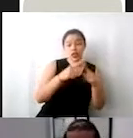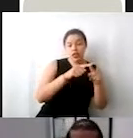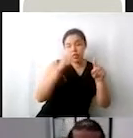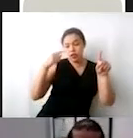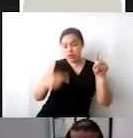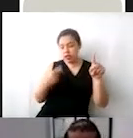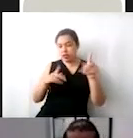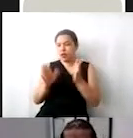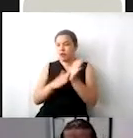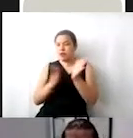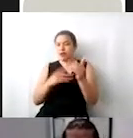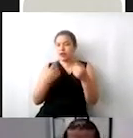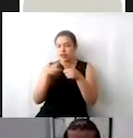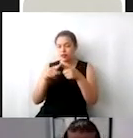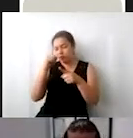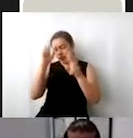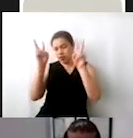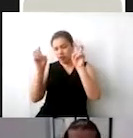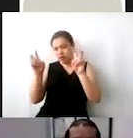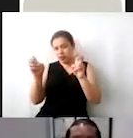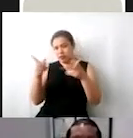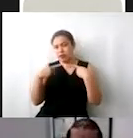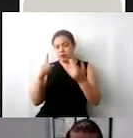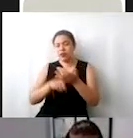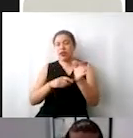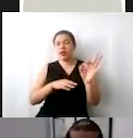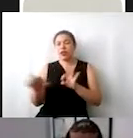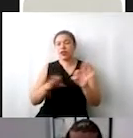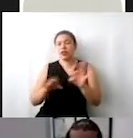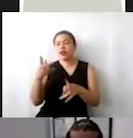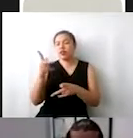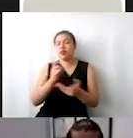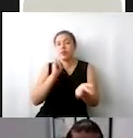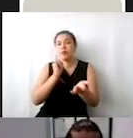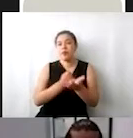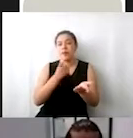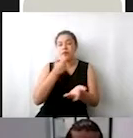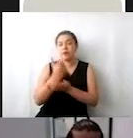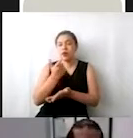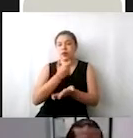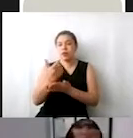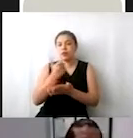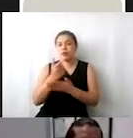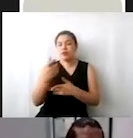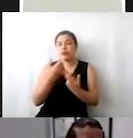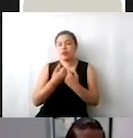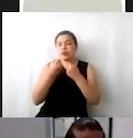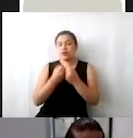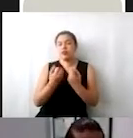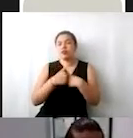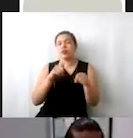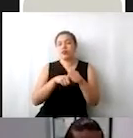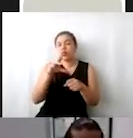diversos documentos relacionados con los trabajadores respectivos y con el pago de las cuotas patronales del Seguro Social, no vulnera el